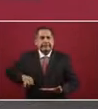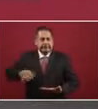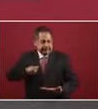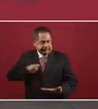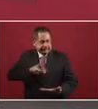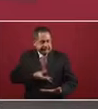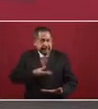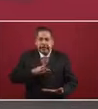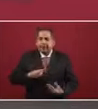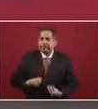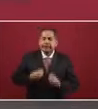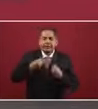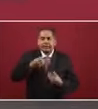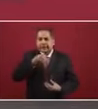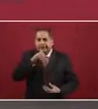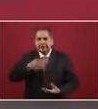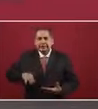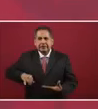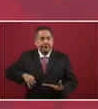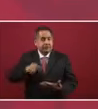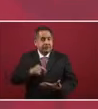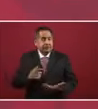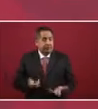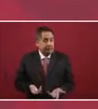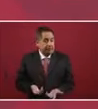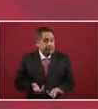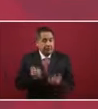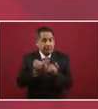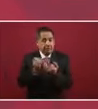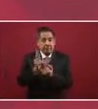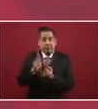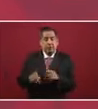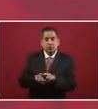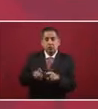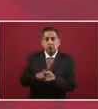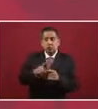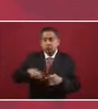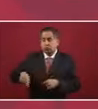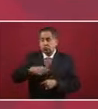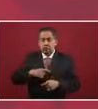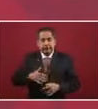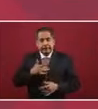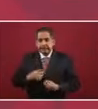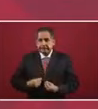Entonces, nosotros estamos viviendo, no nos podemos quejar,